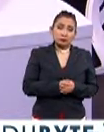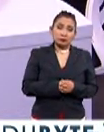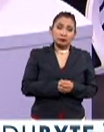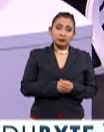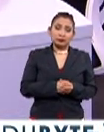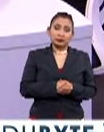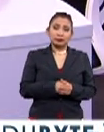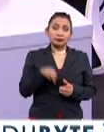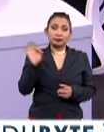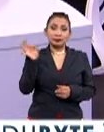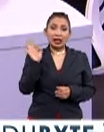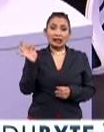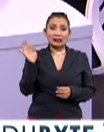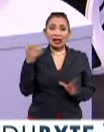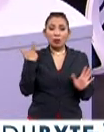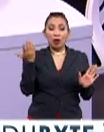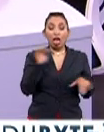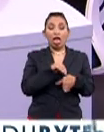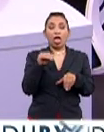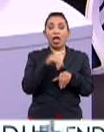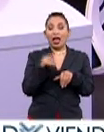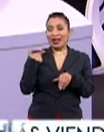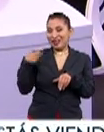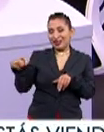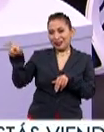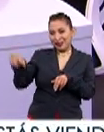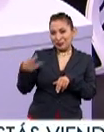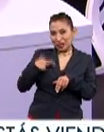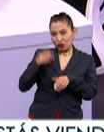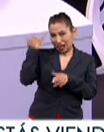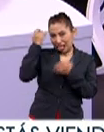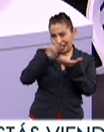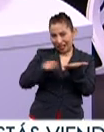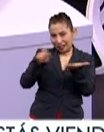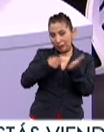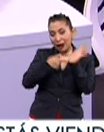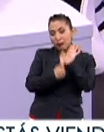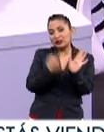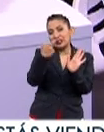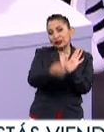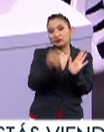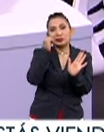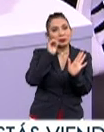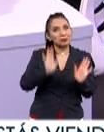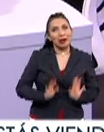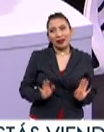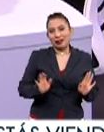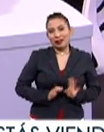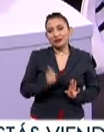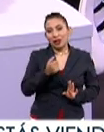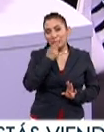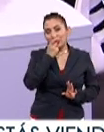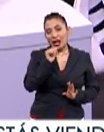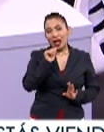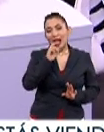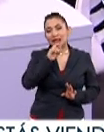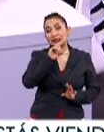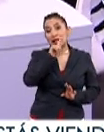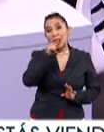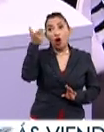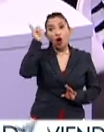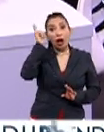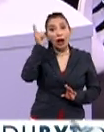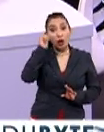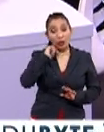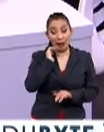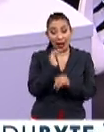a lo mejor, la excusa del autor para enseñarnos esto, ¿no? Sí, y como lo comenta Arcelia todo el tiempo, ojalá que cuando